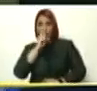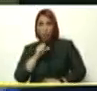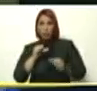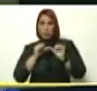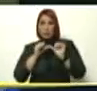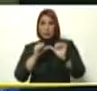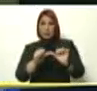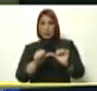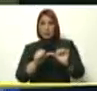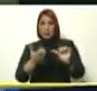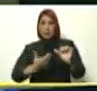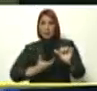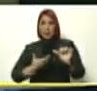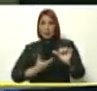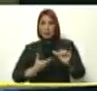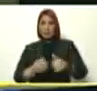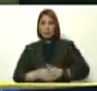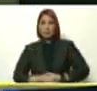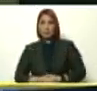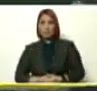Ernesto Paraqueima.